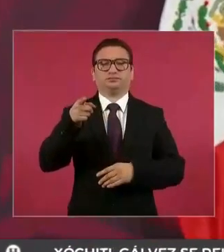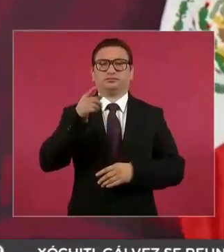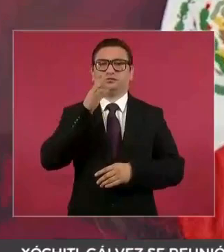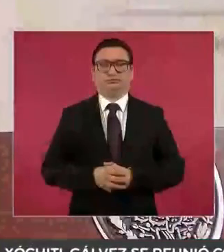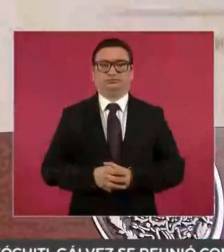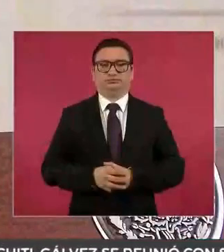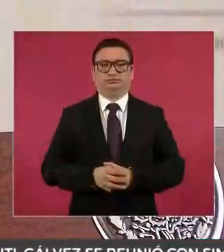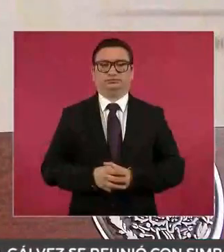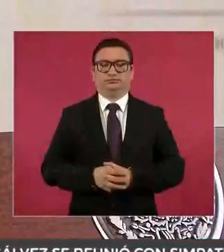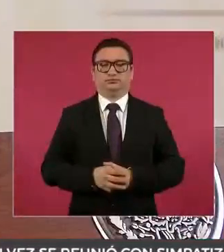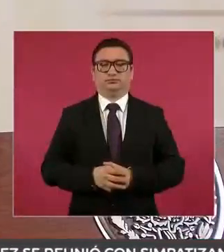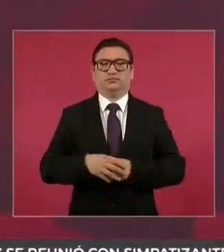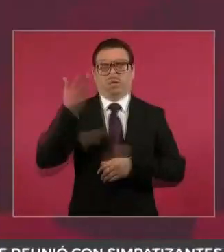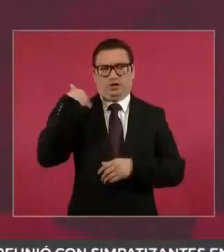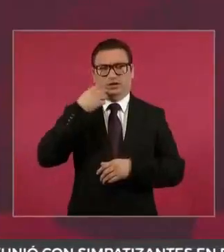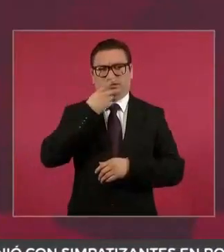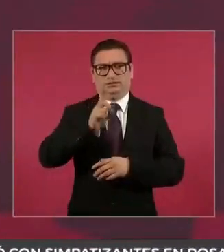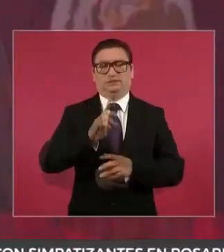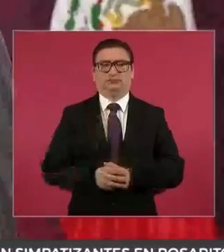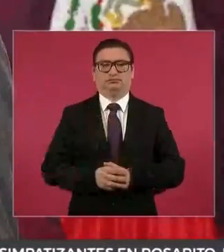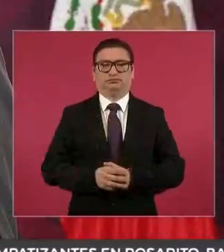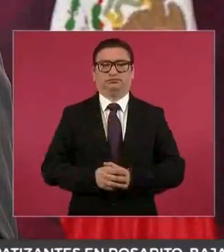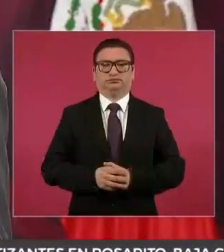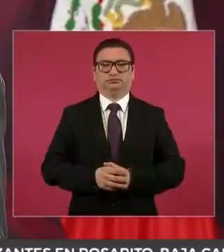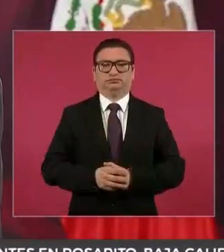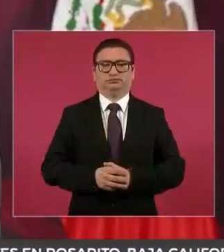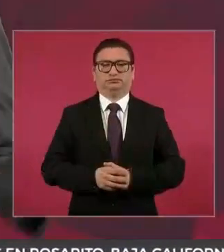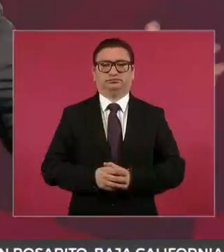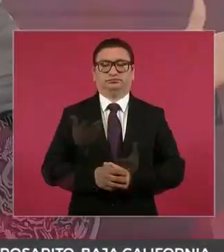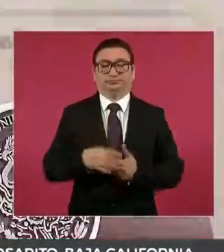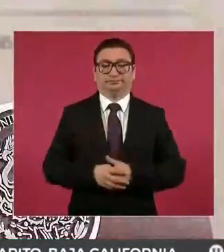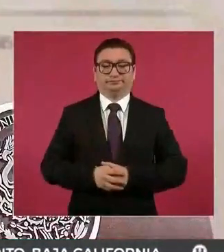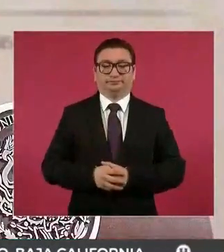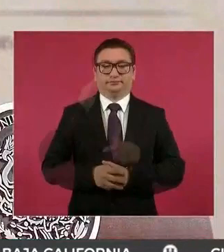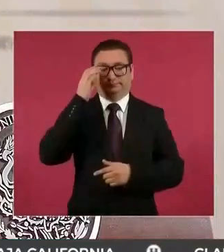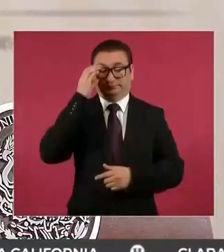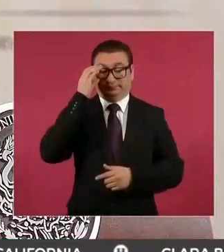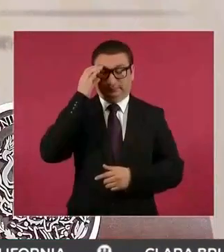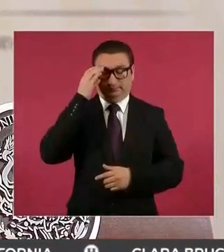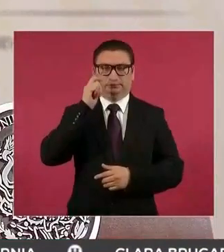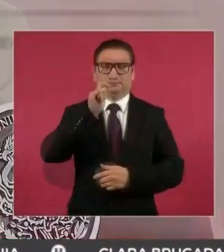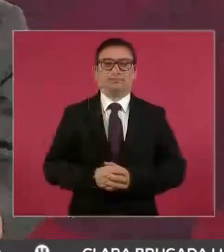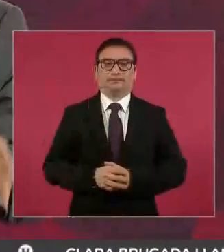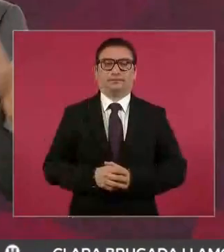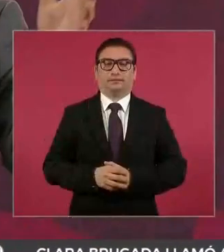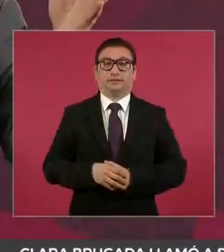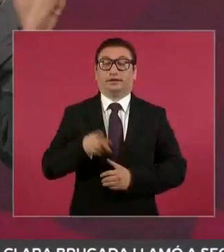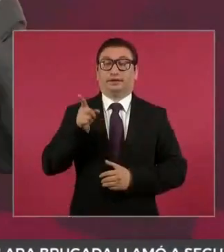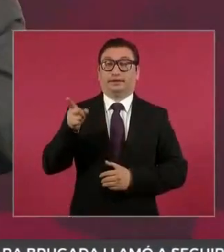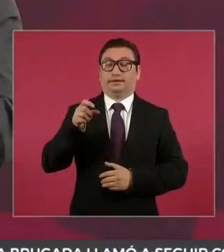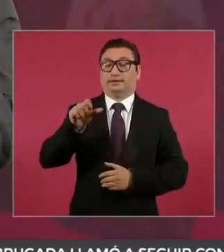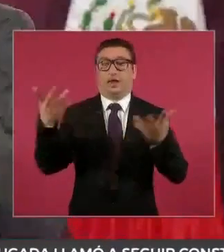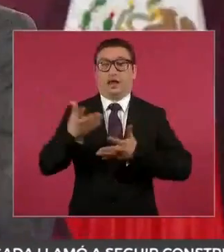ser candidato, porque ellos, ya lo dije, sostienen de manera equivocada, pero pues son libres, de que Samuel